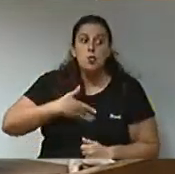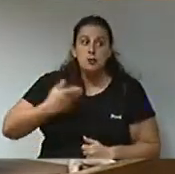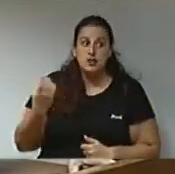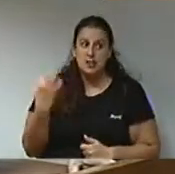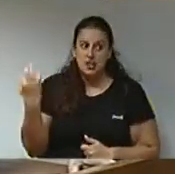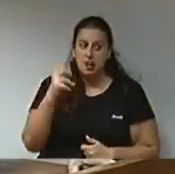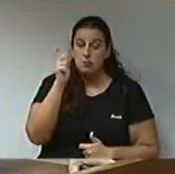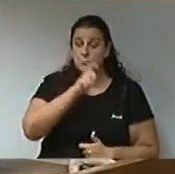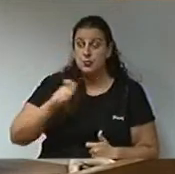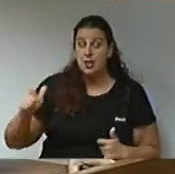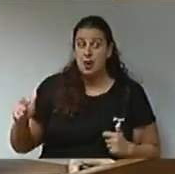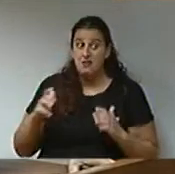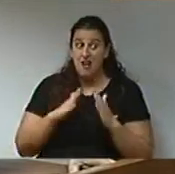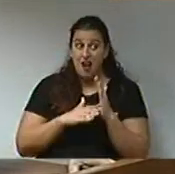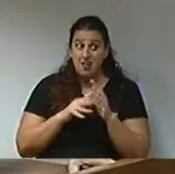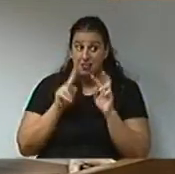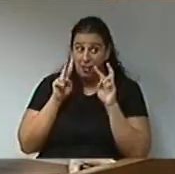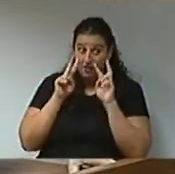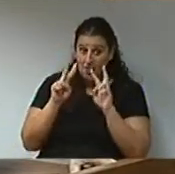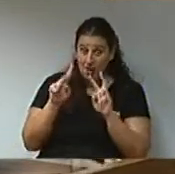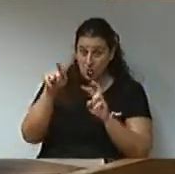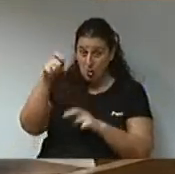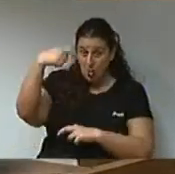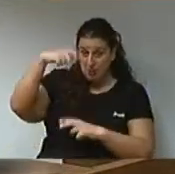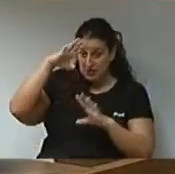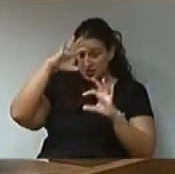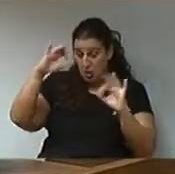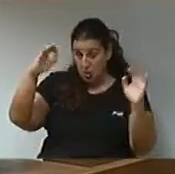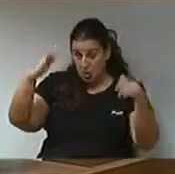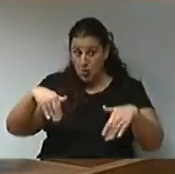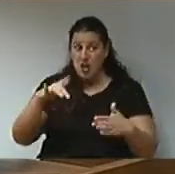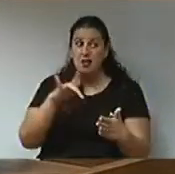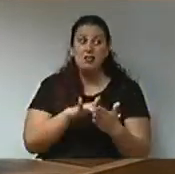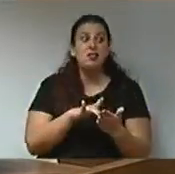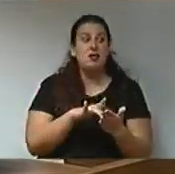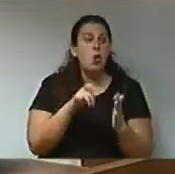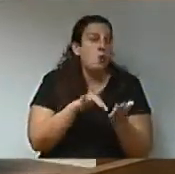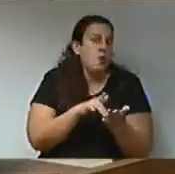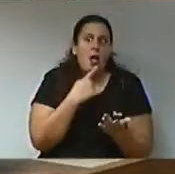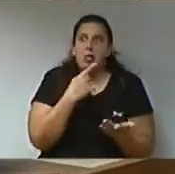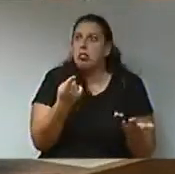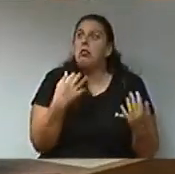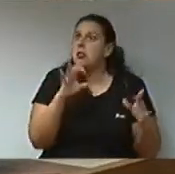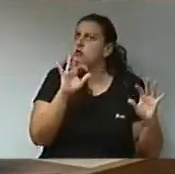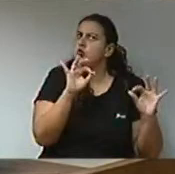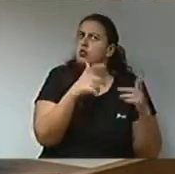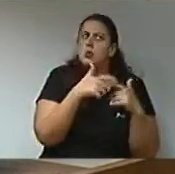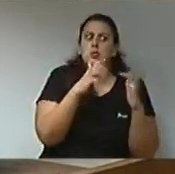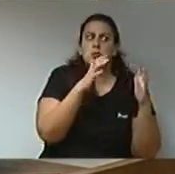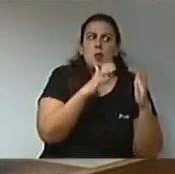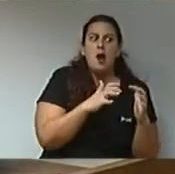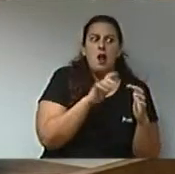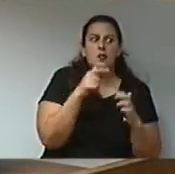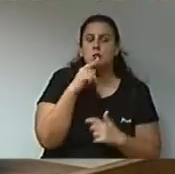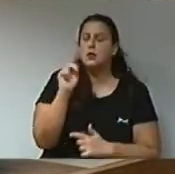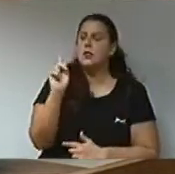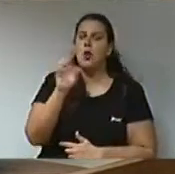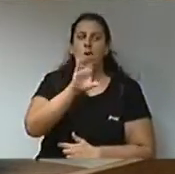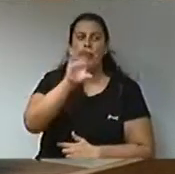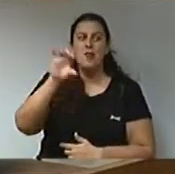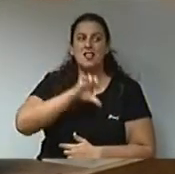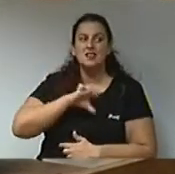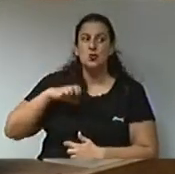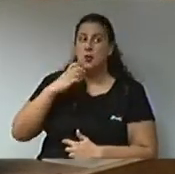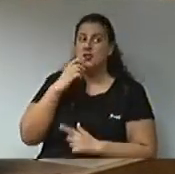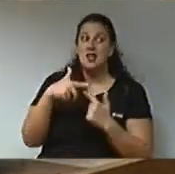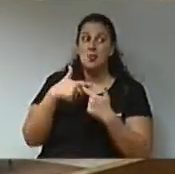vean en usted un presidente incoherente, que un día dice que hay que bajar los impuestos y al día siguiente dice que hay que castigar a las comunidades autónomas que